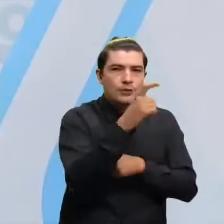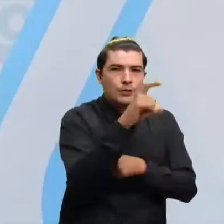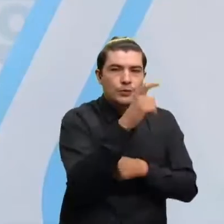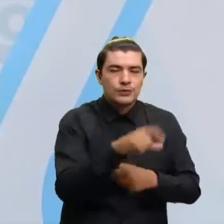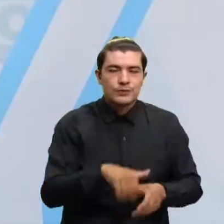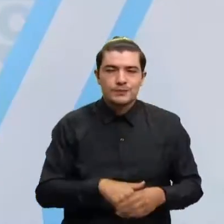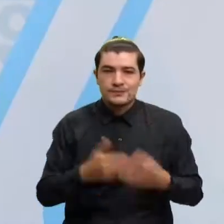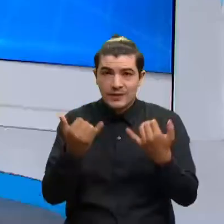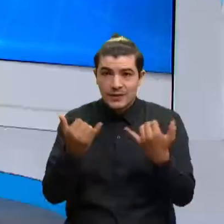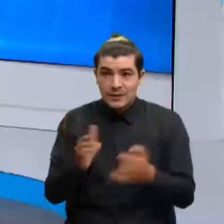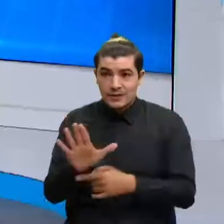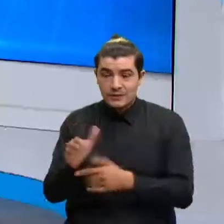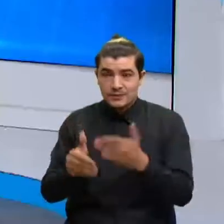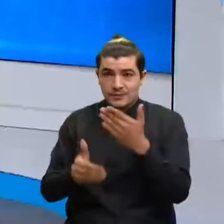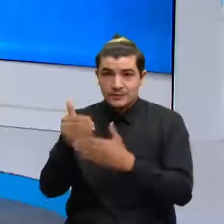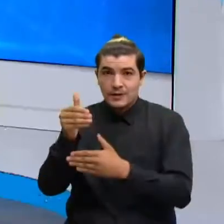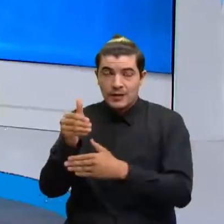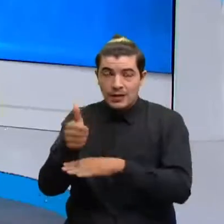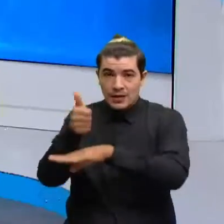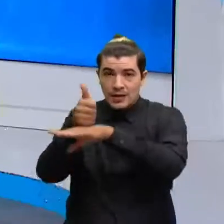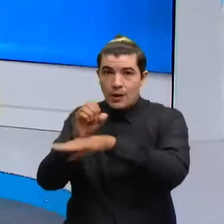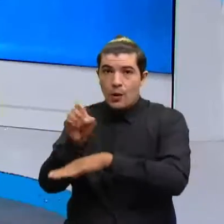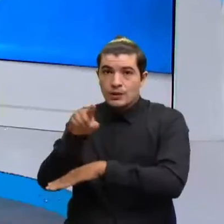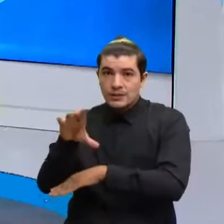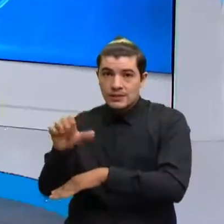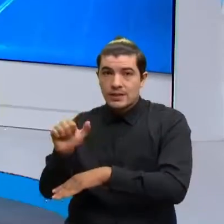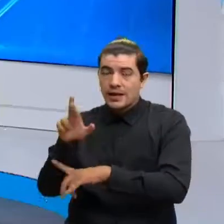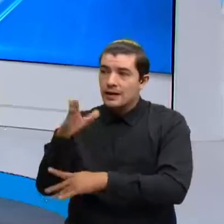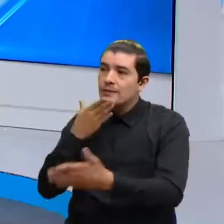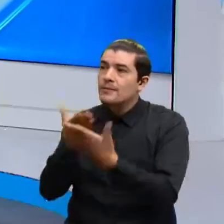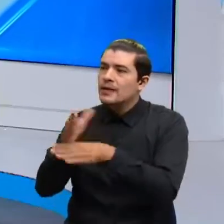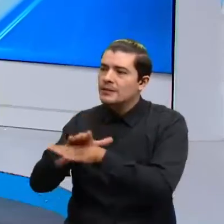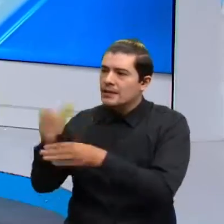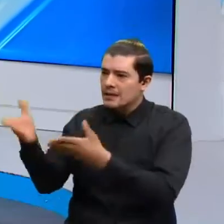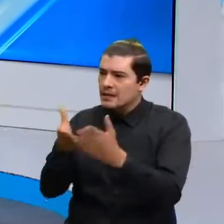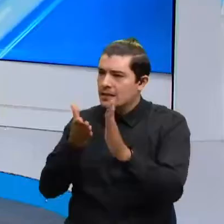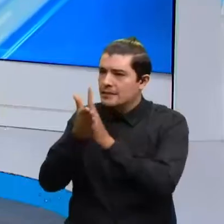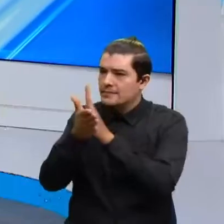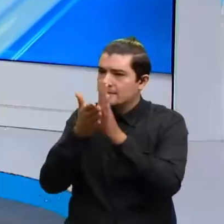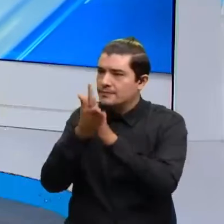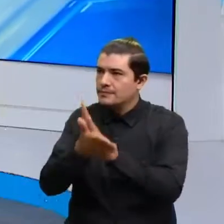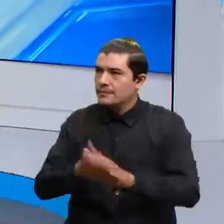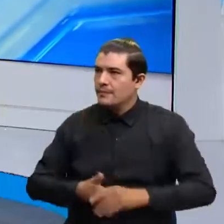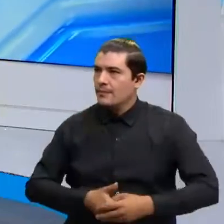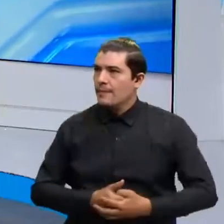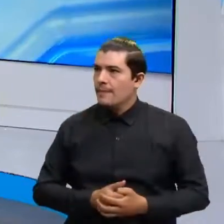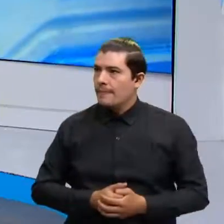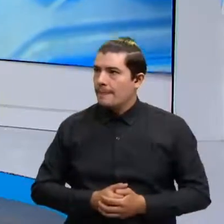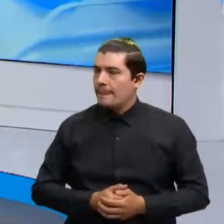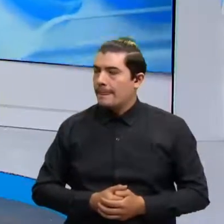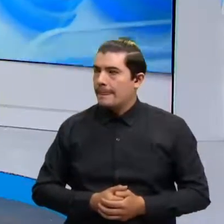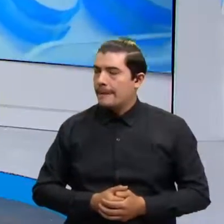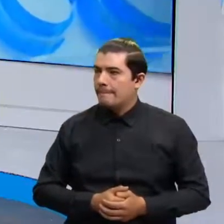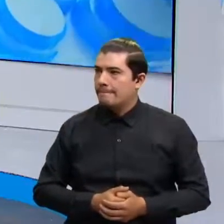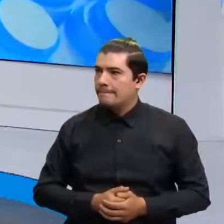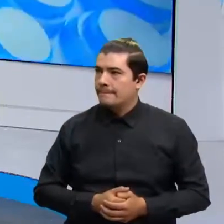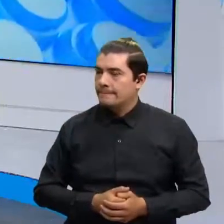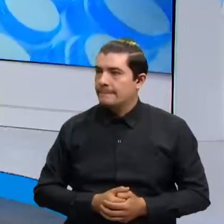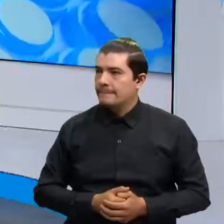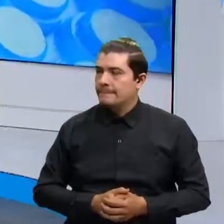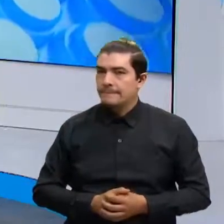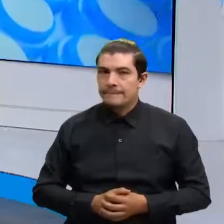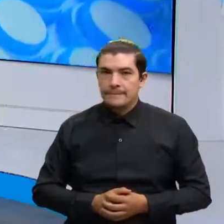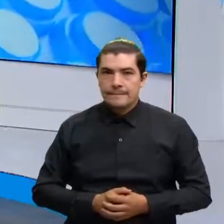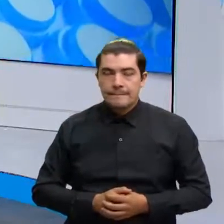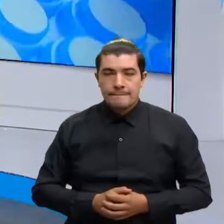A dar inicio con nuestro director Óscar Gerardo Hernández. Buenas tardes y adelante con toda la información. Pues piden libertad para el ex gobernador de